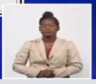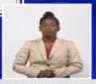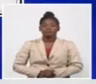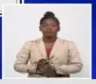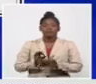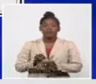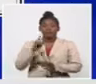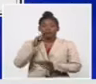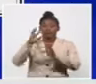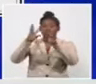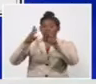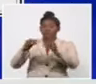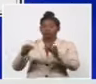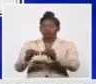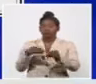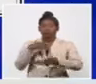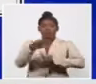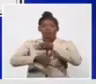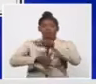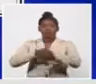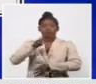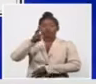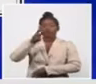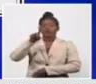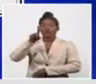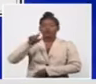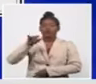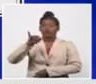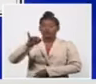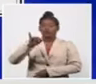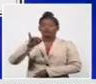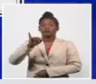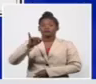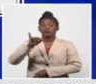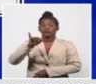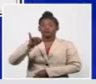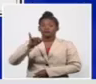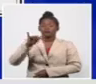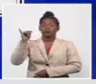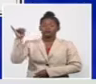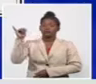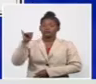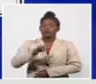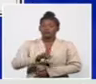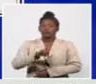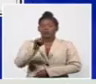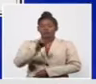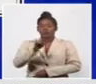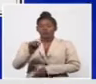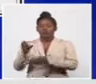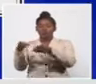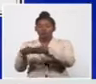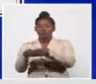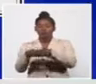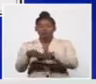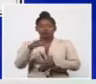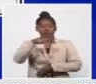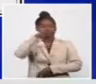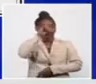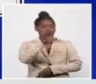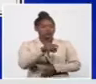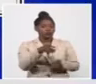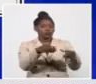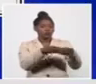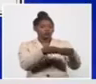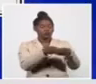cifra que estamos hablando de 816 entre importados y autóctonos es una cifra